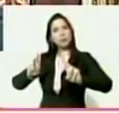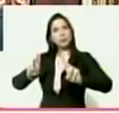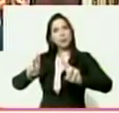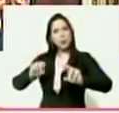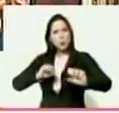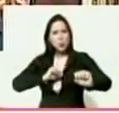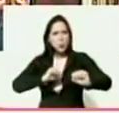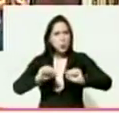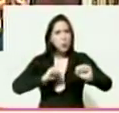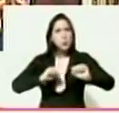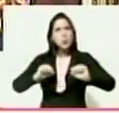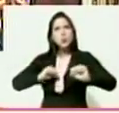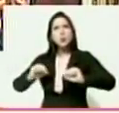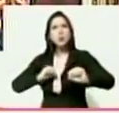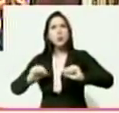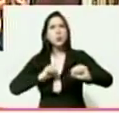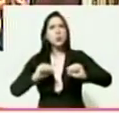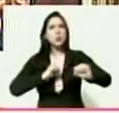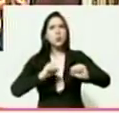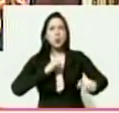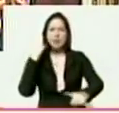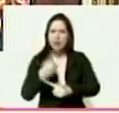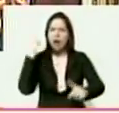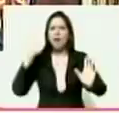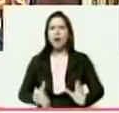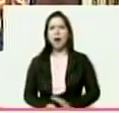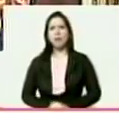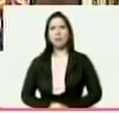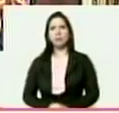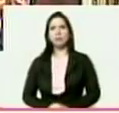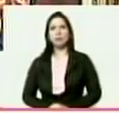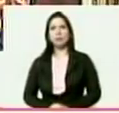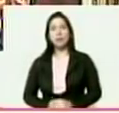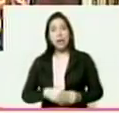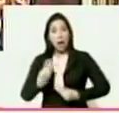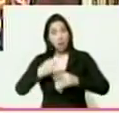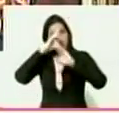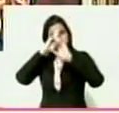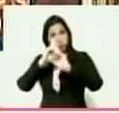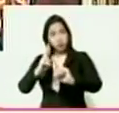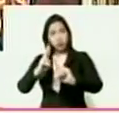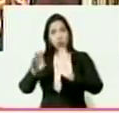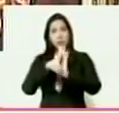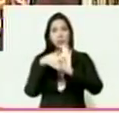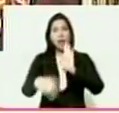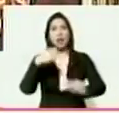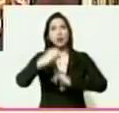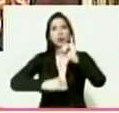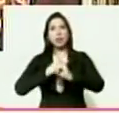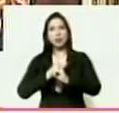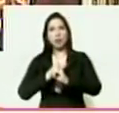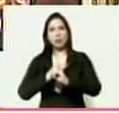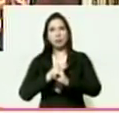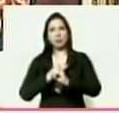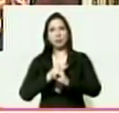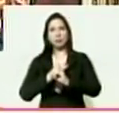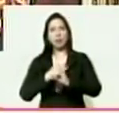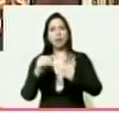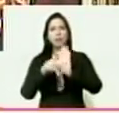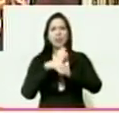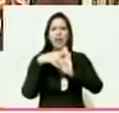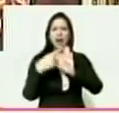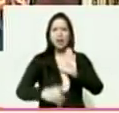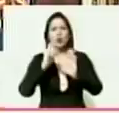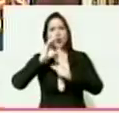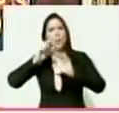mueva en la dirección de hacer respetar el derecho internacional, los derechos de